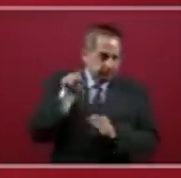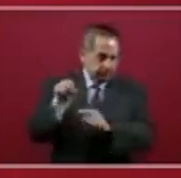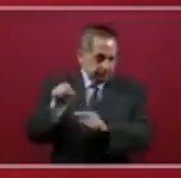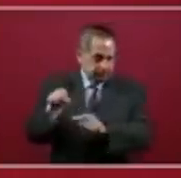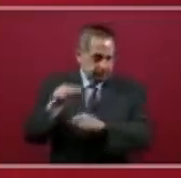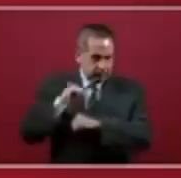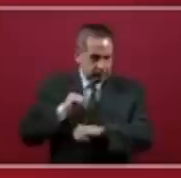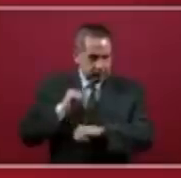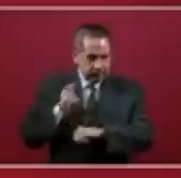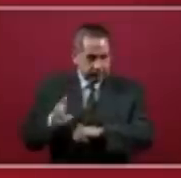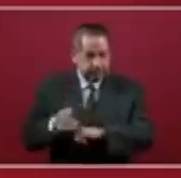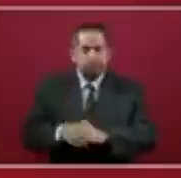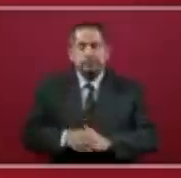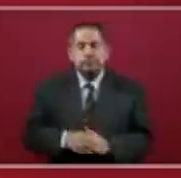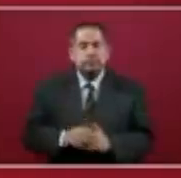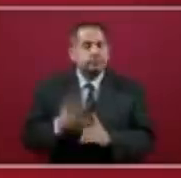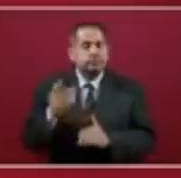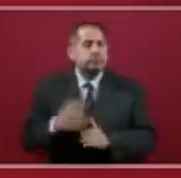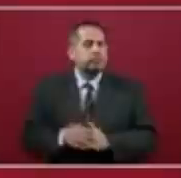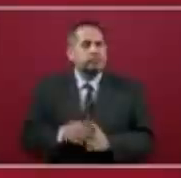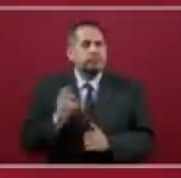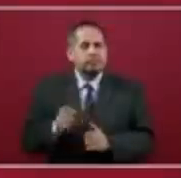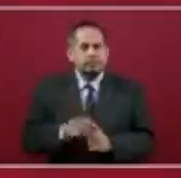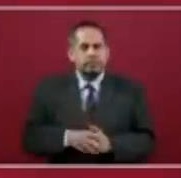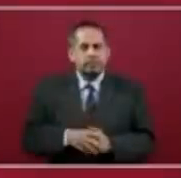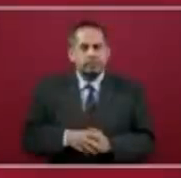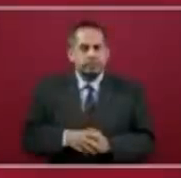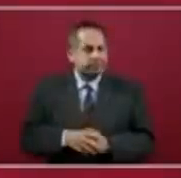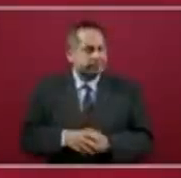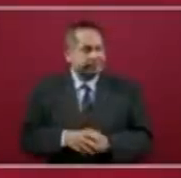porque se trata de